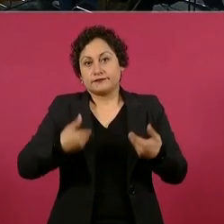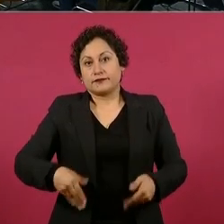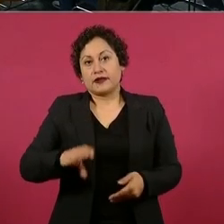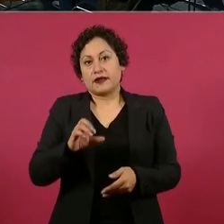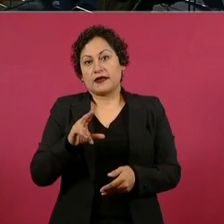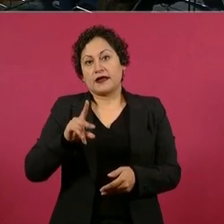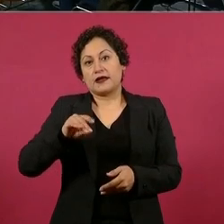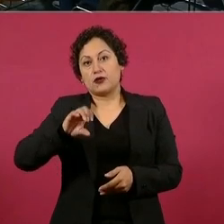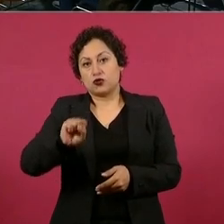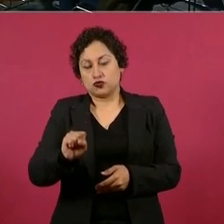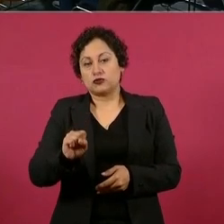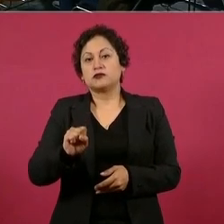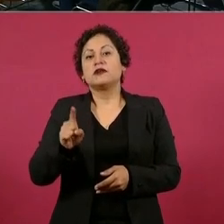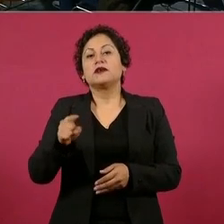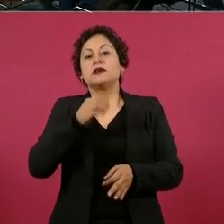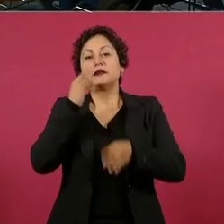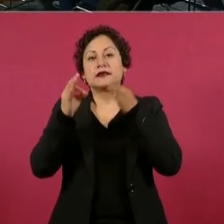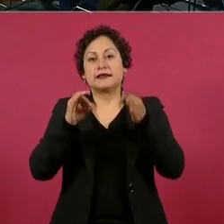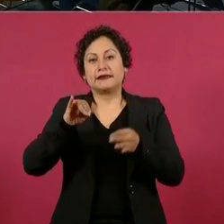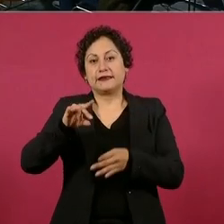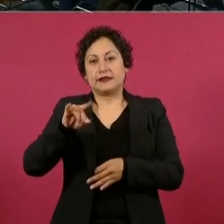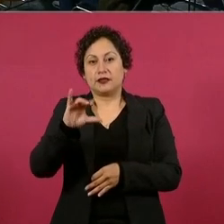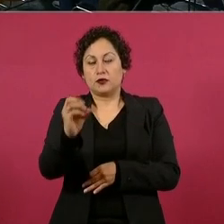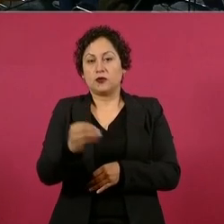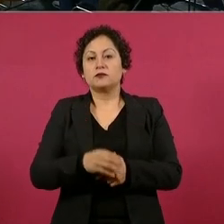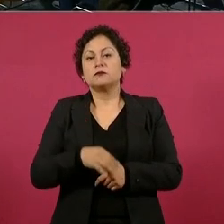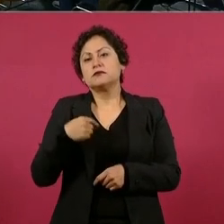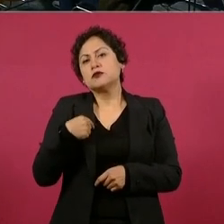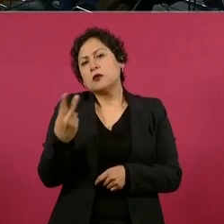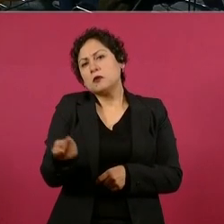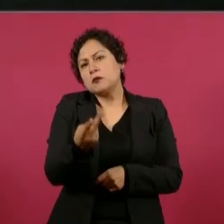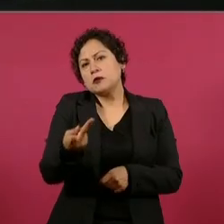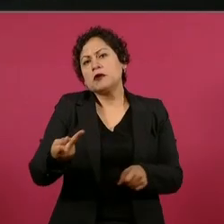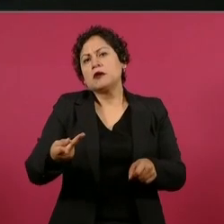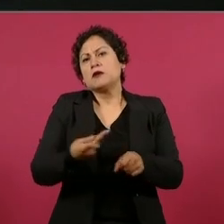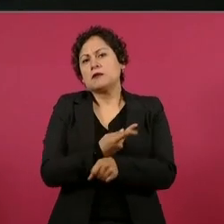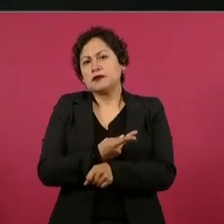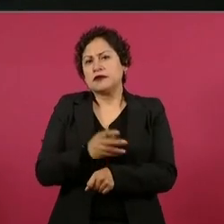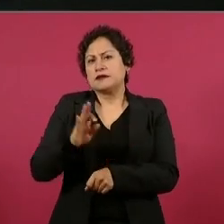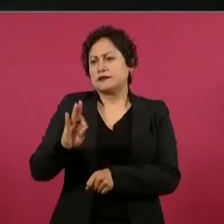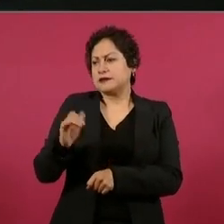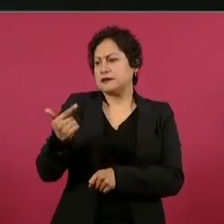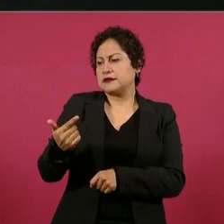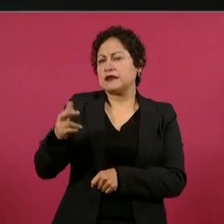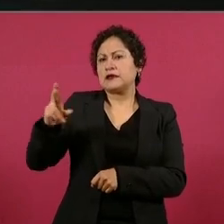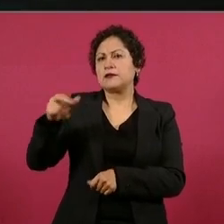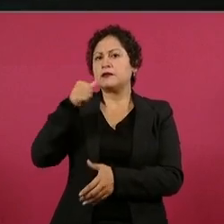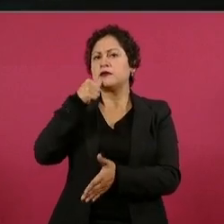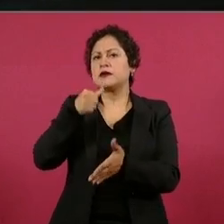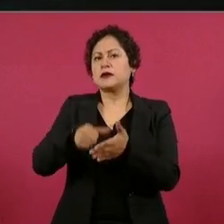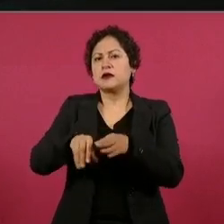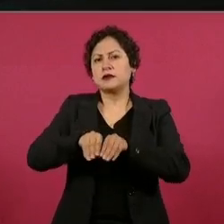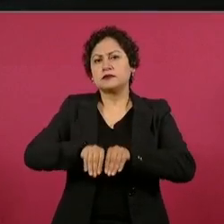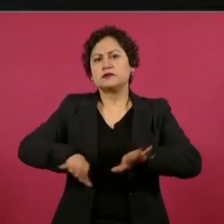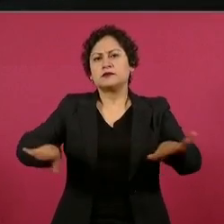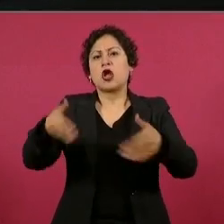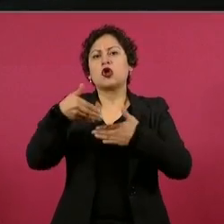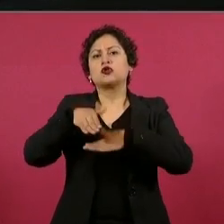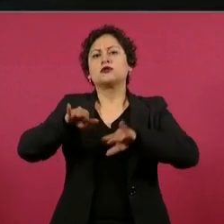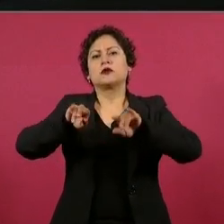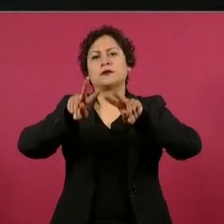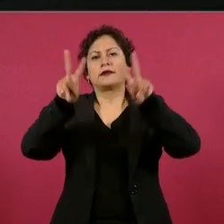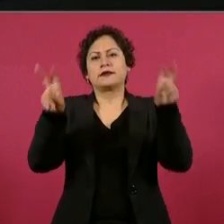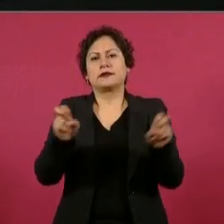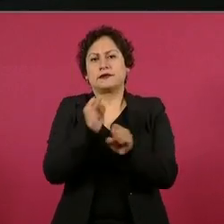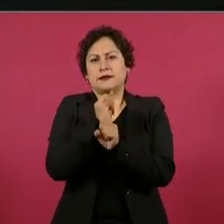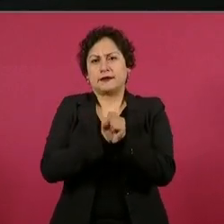Índigo. Preguntarle sobre este comunicado que emitió la Fiscalía General de la República sobre la investigación del homicidio